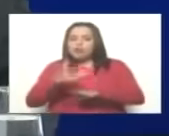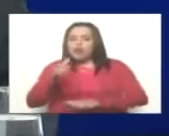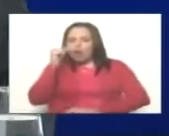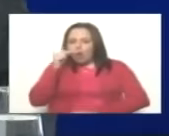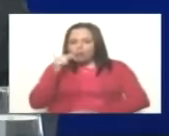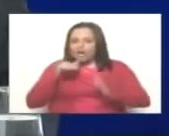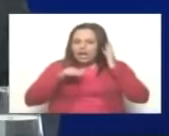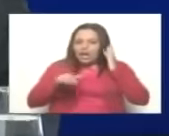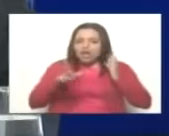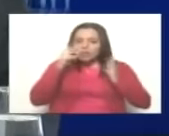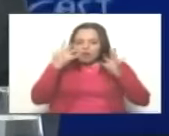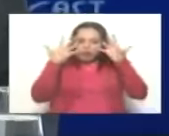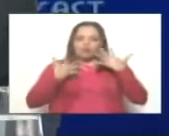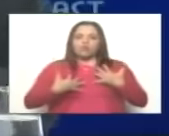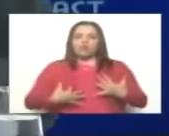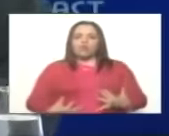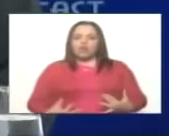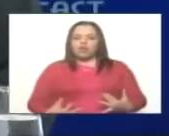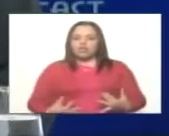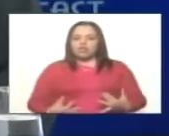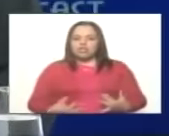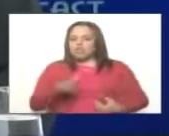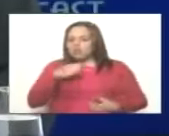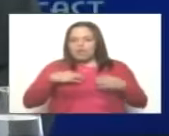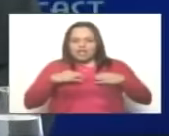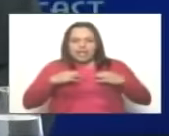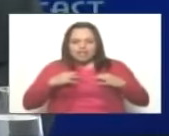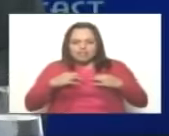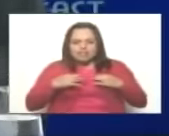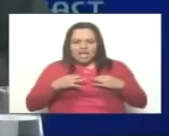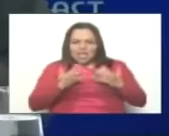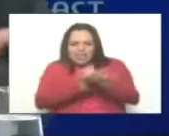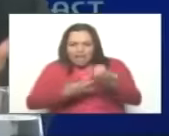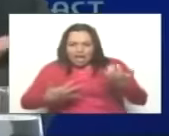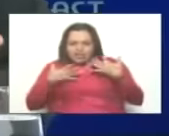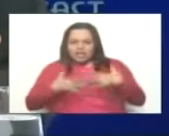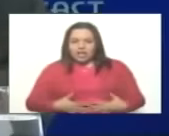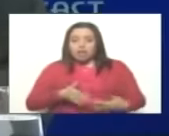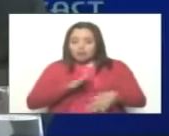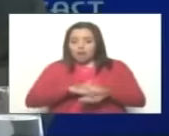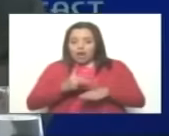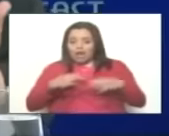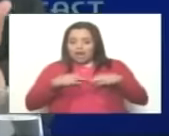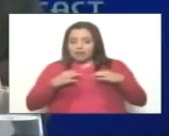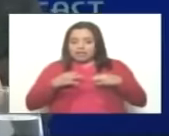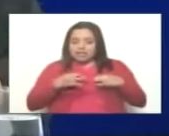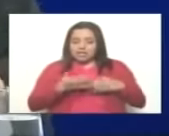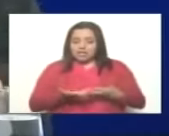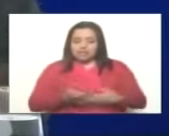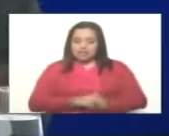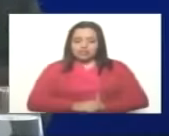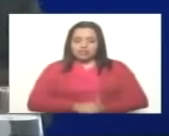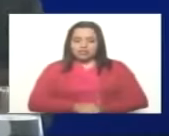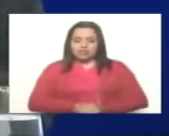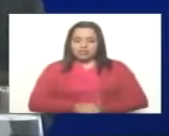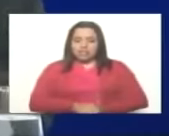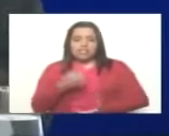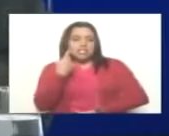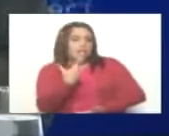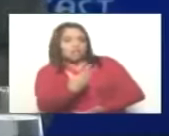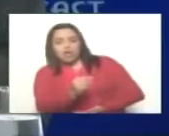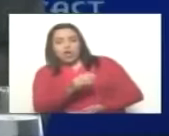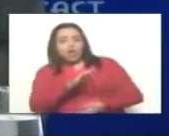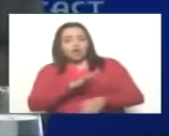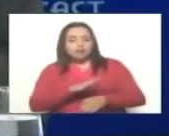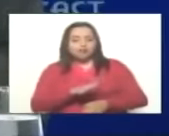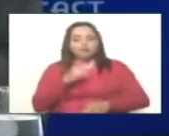no estaba bañado de sangre y no tenía la camisa? Porque él tenía una camisa. Entonces, dicen no, porque la...